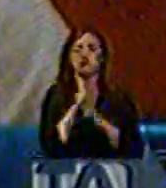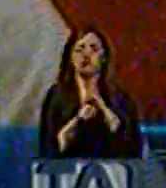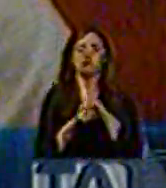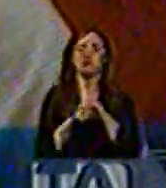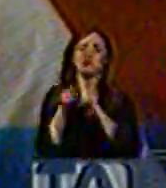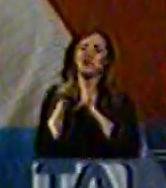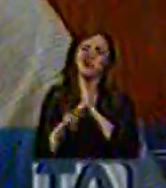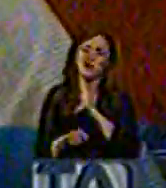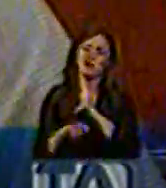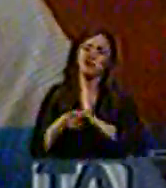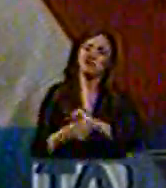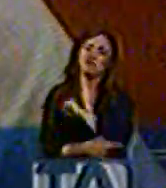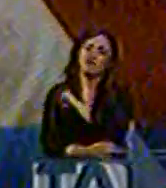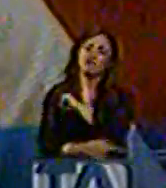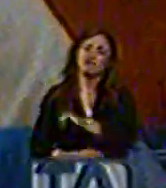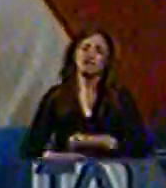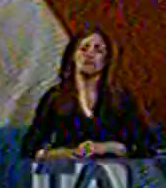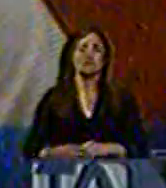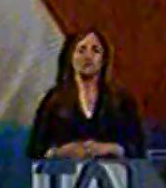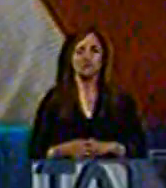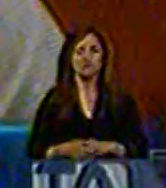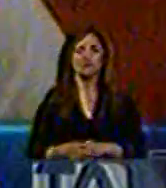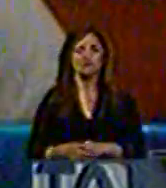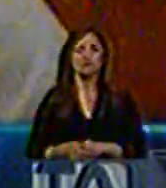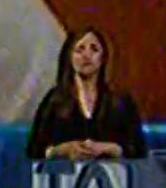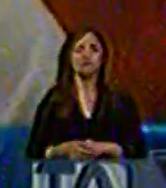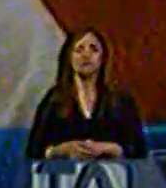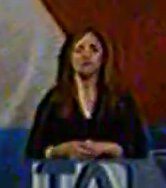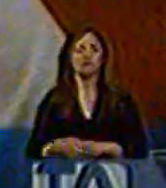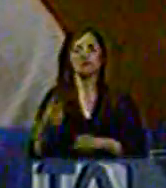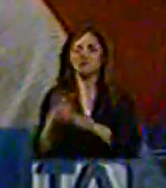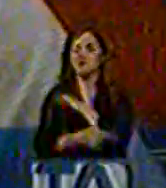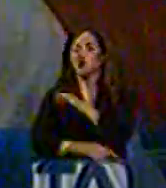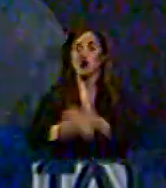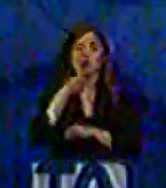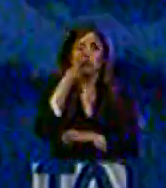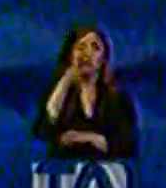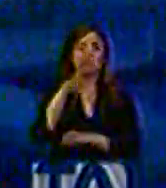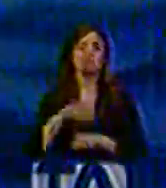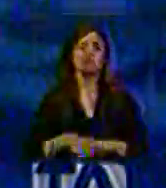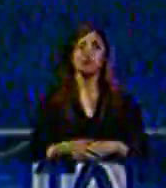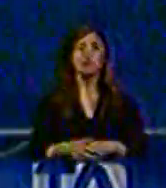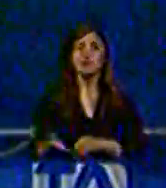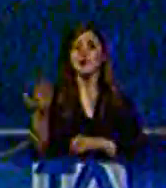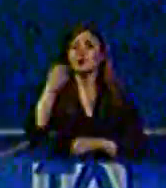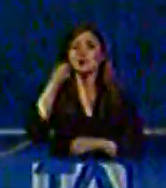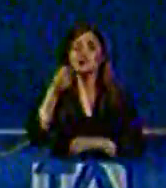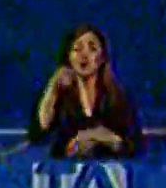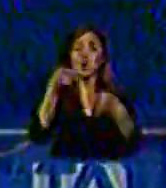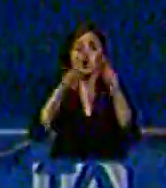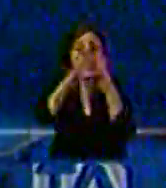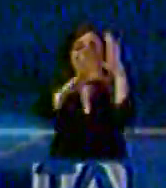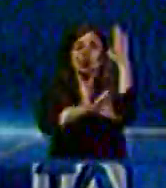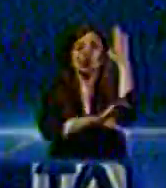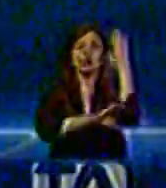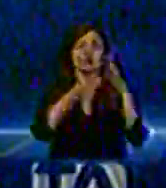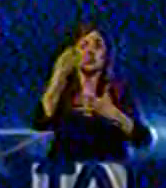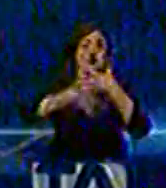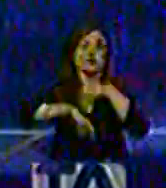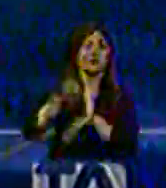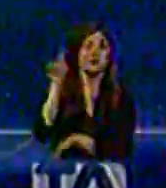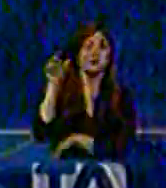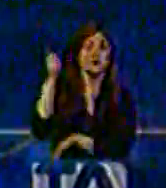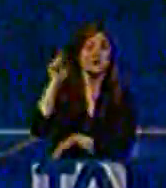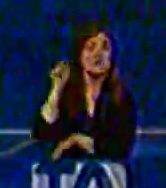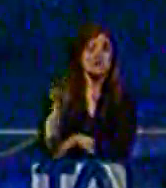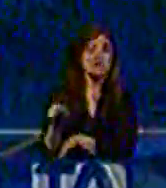someterse, por esta razón, a la sanción pública. En su momento se dijo que en la Corte Constitucional existían más de